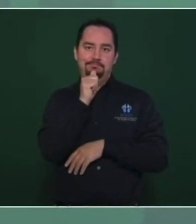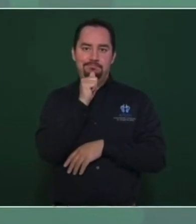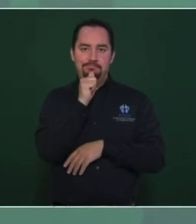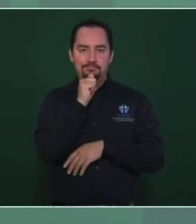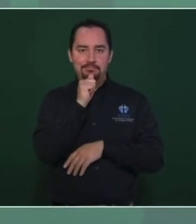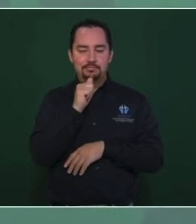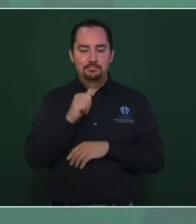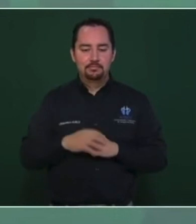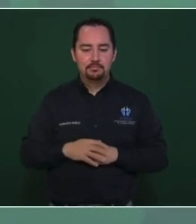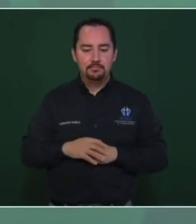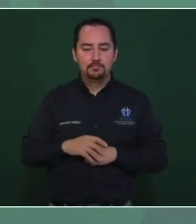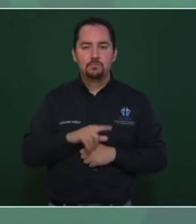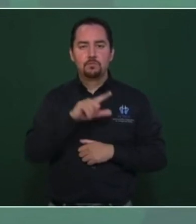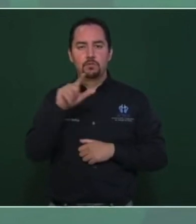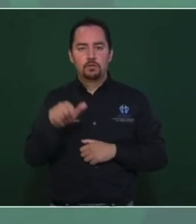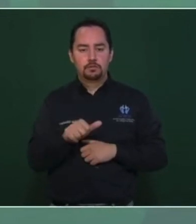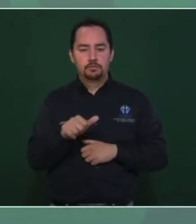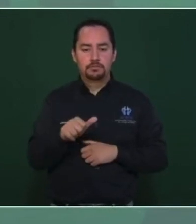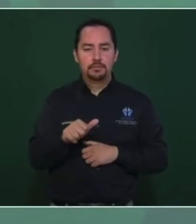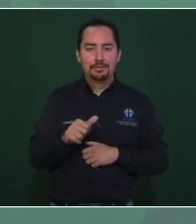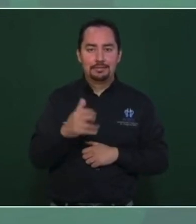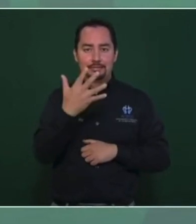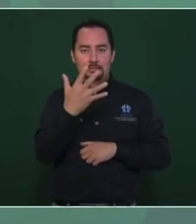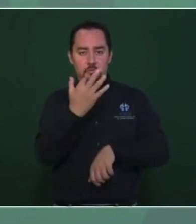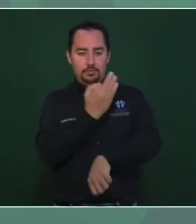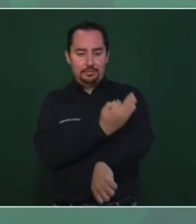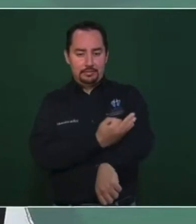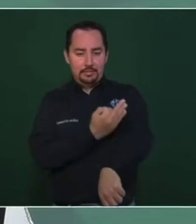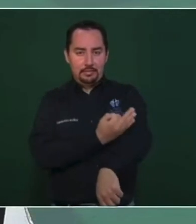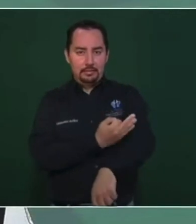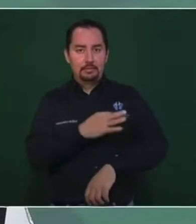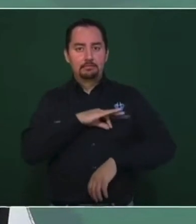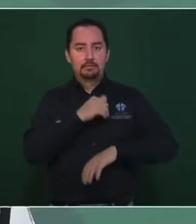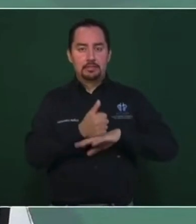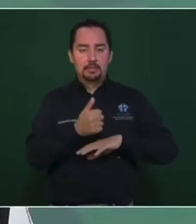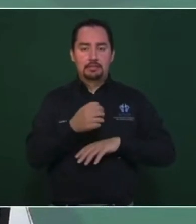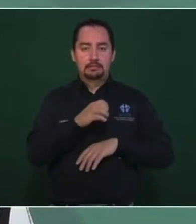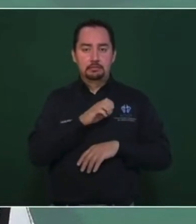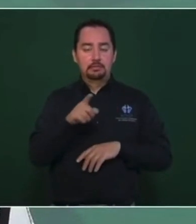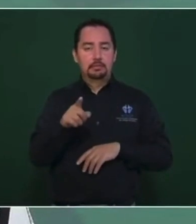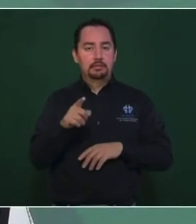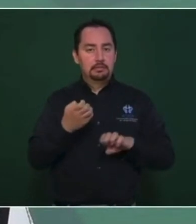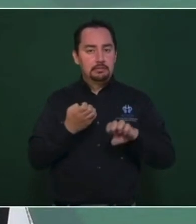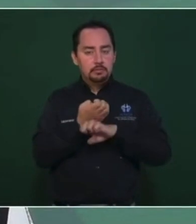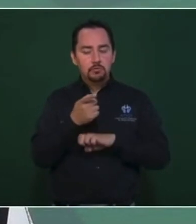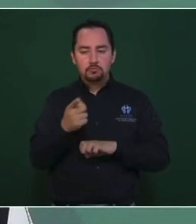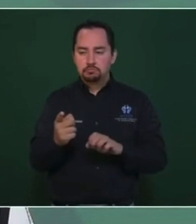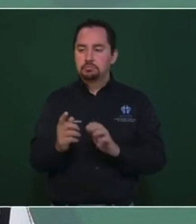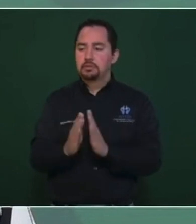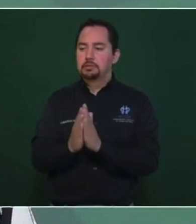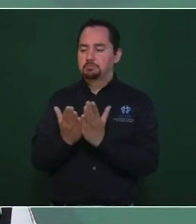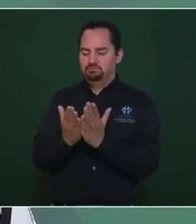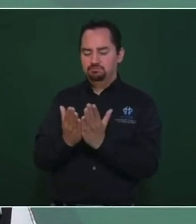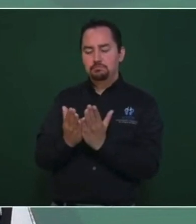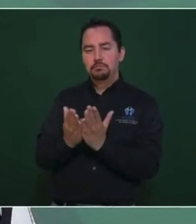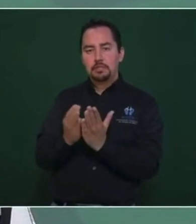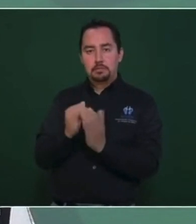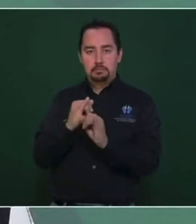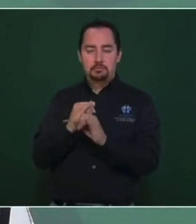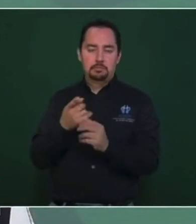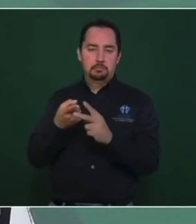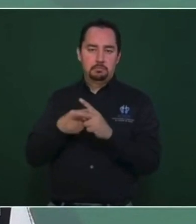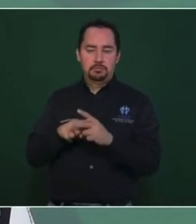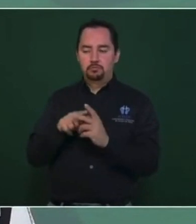Posteriormente, acerca de las 17 horas, la Fiscalía Estatal tomó conocimiento de los hechos e inició la carpeta de investigación por delito